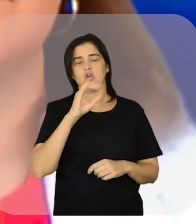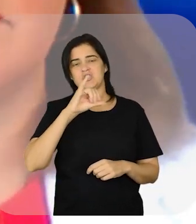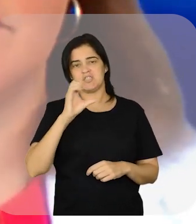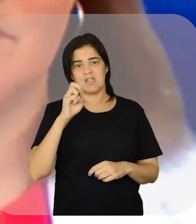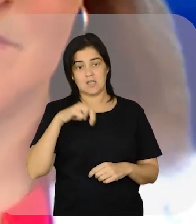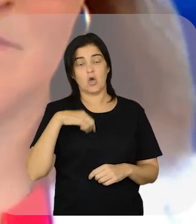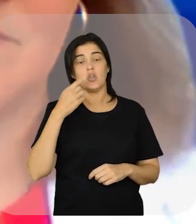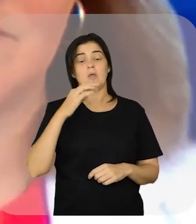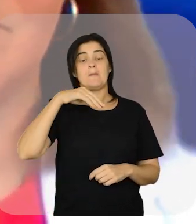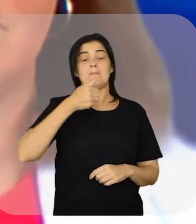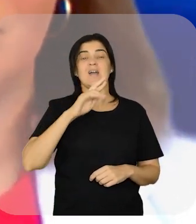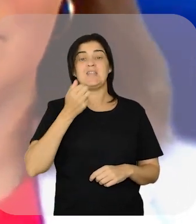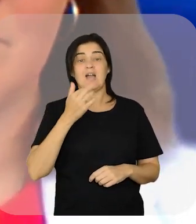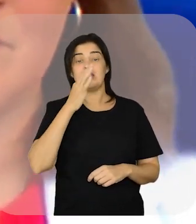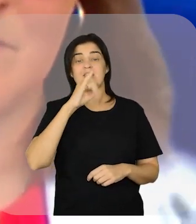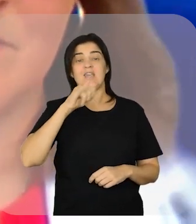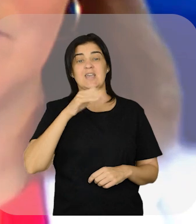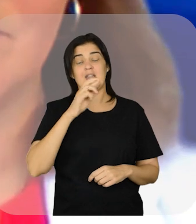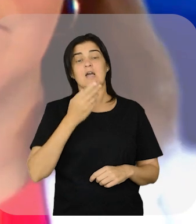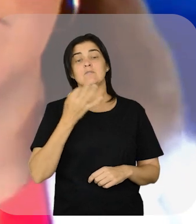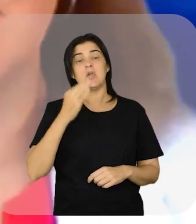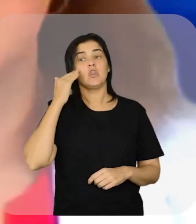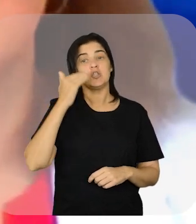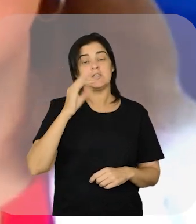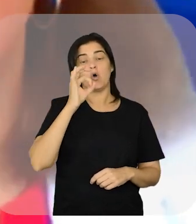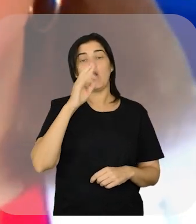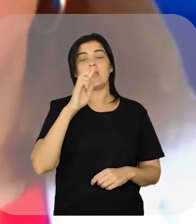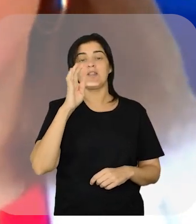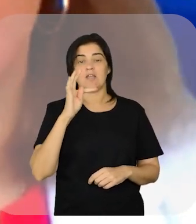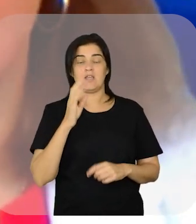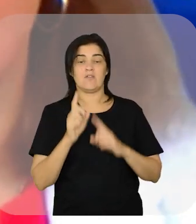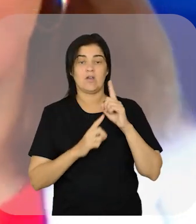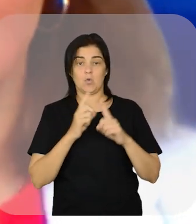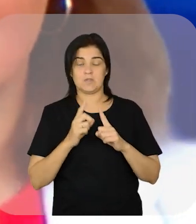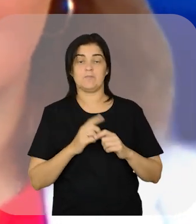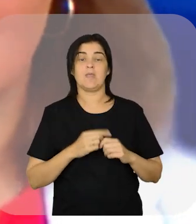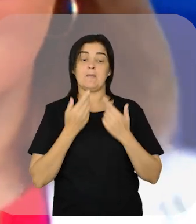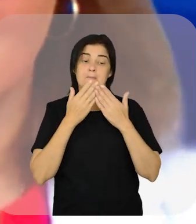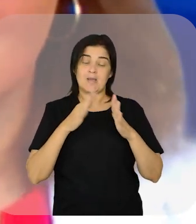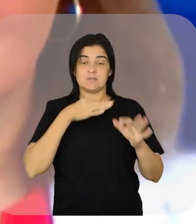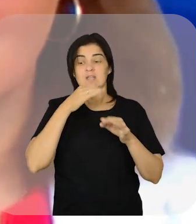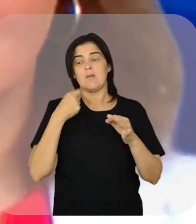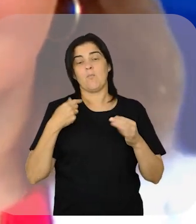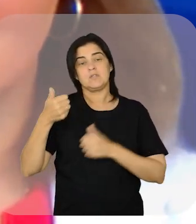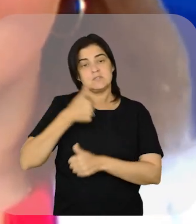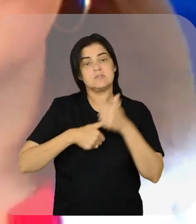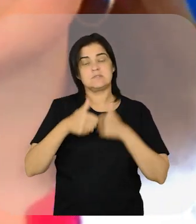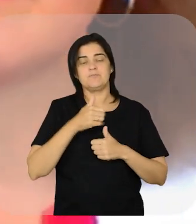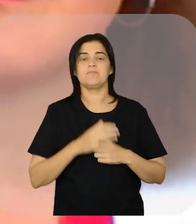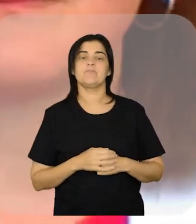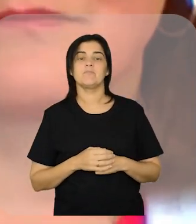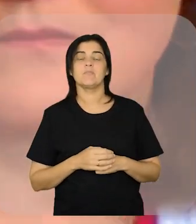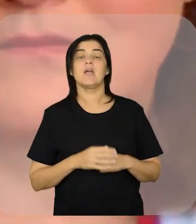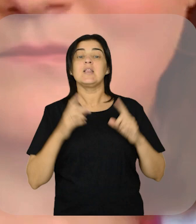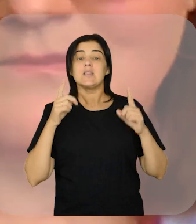Tejera, docente de la ORT. Vamos a empezar, Vero empieza y después vamos intercambiando. Vamos a